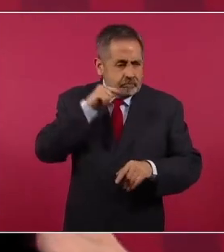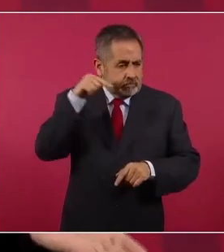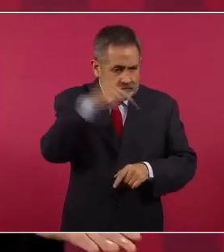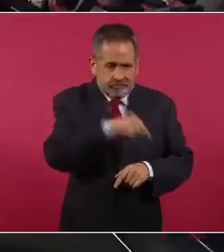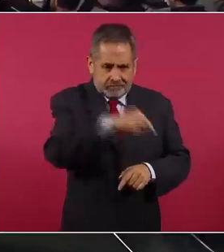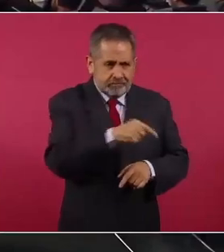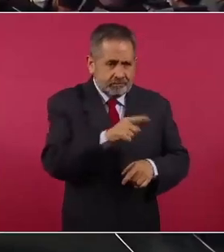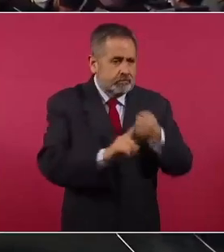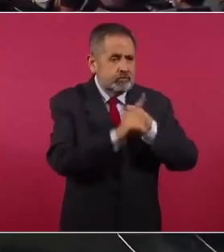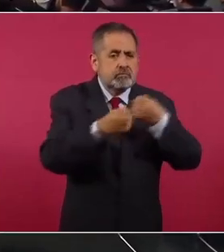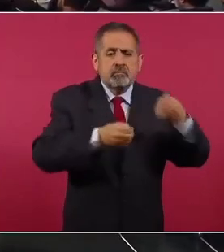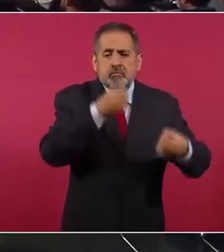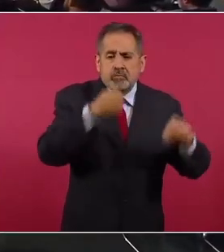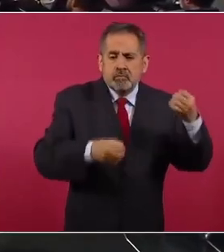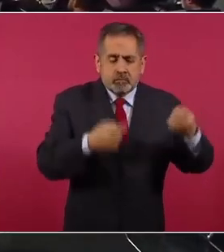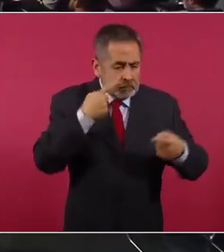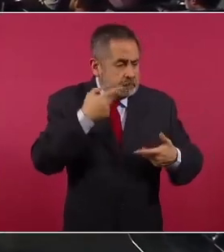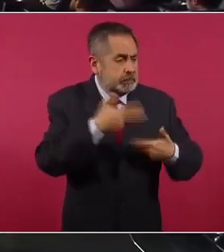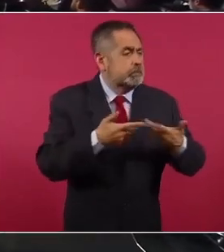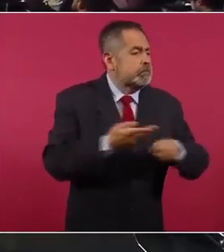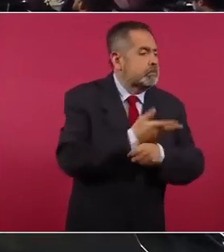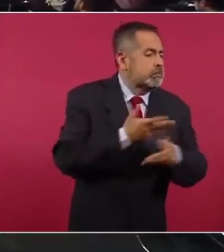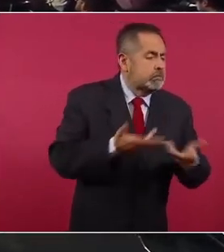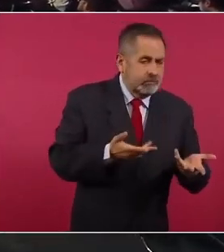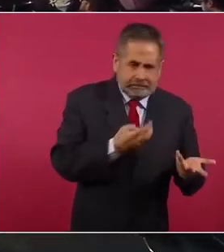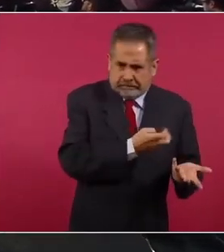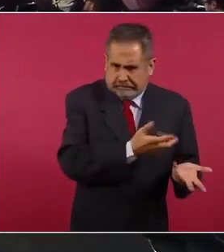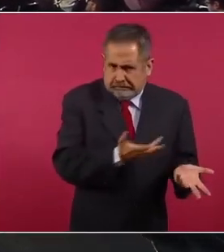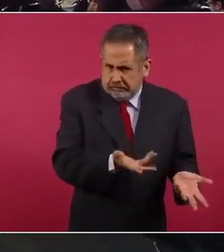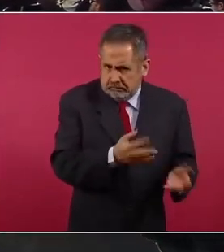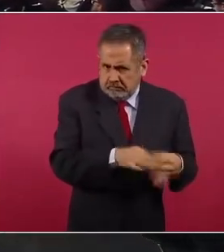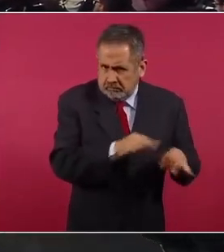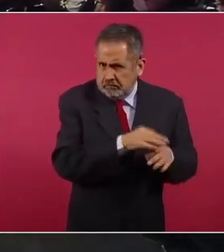tratando? O sea, como lo otro,